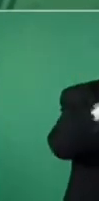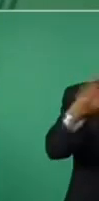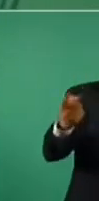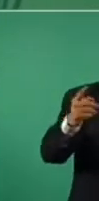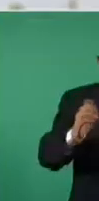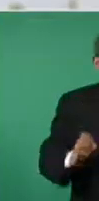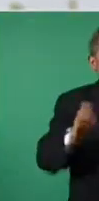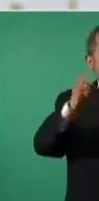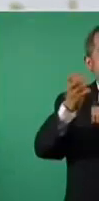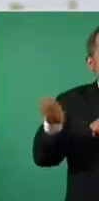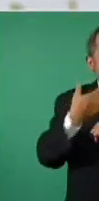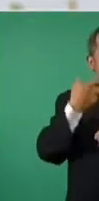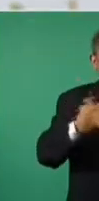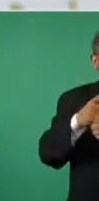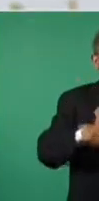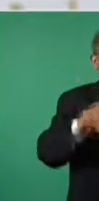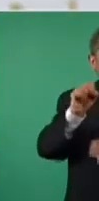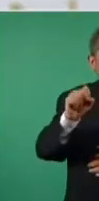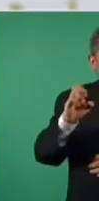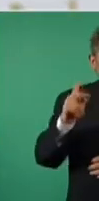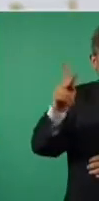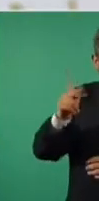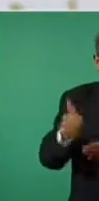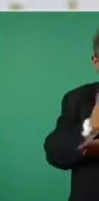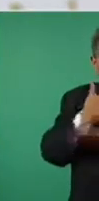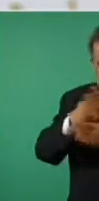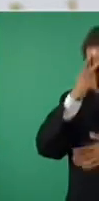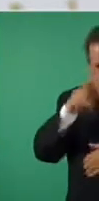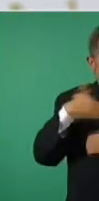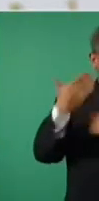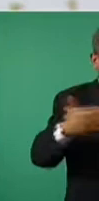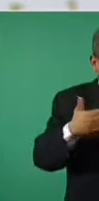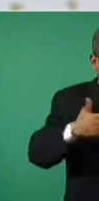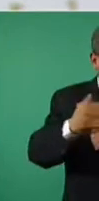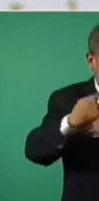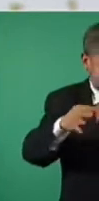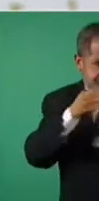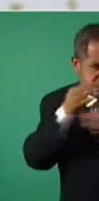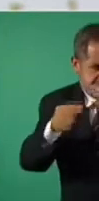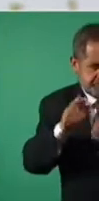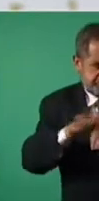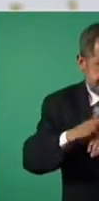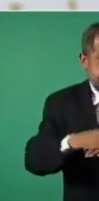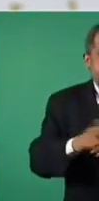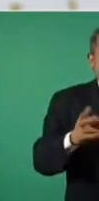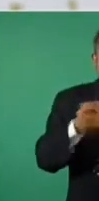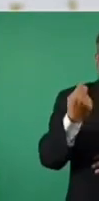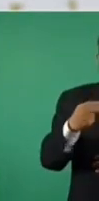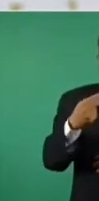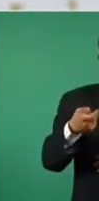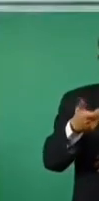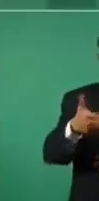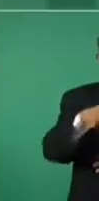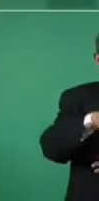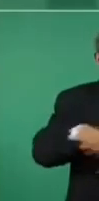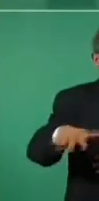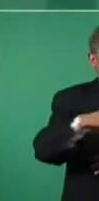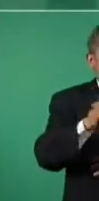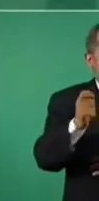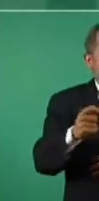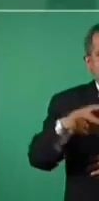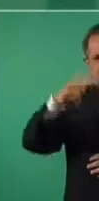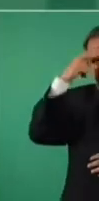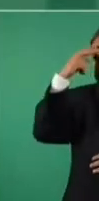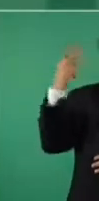de la Secretaría de Educación Pública. Ya también se les va a informar sobre eso, que se va a llamar La Grandeza